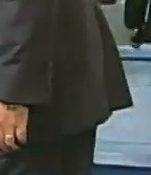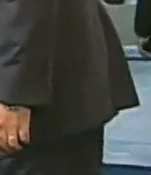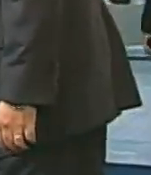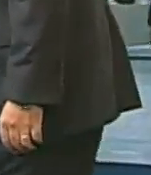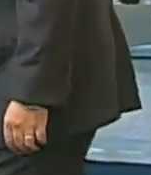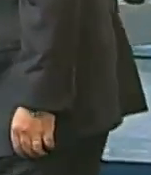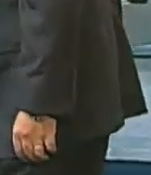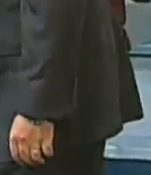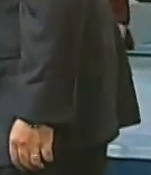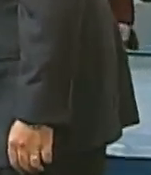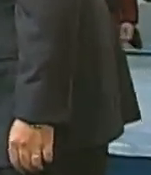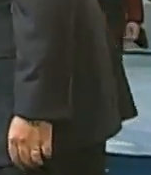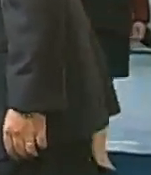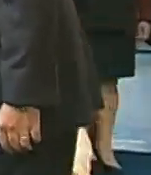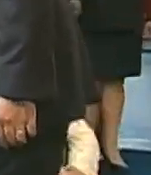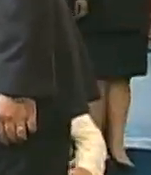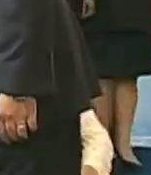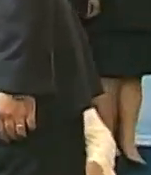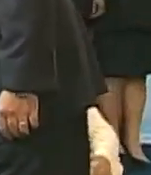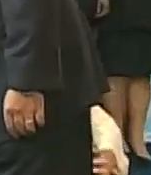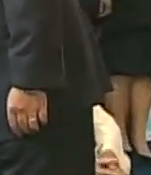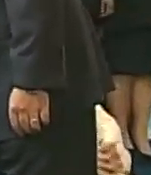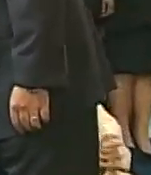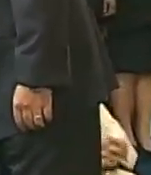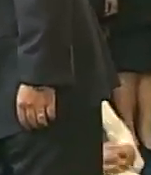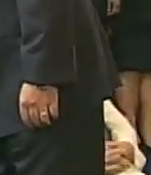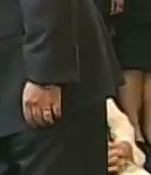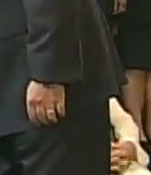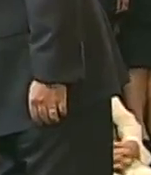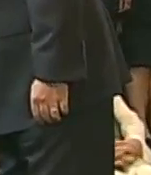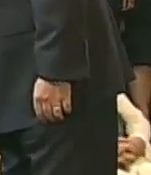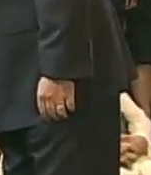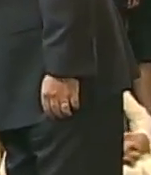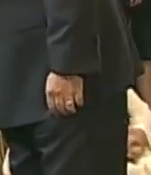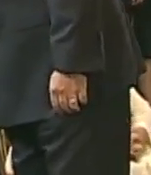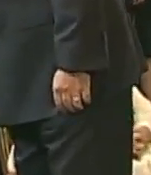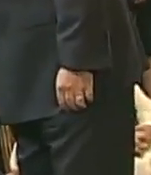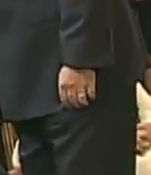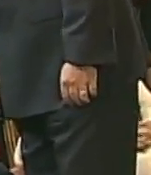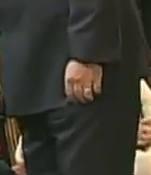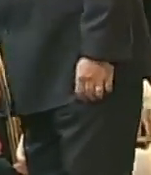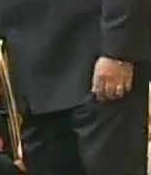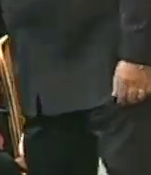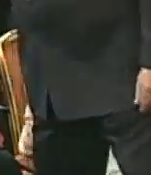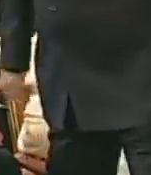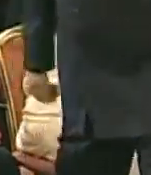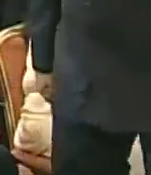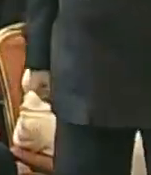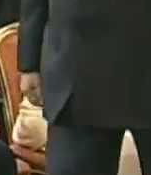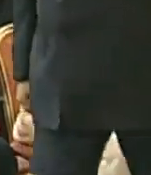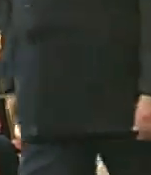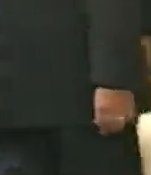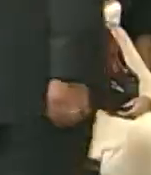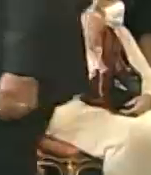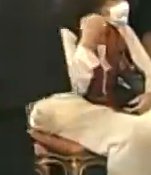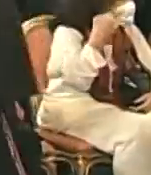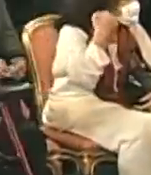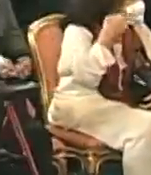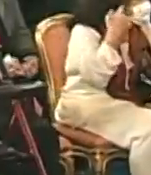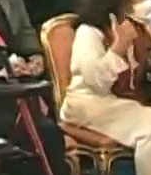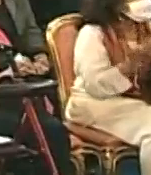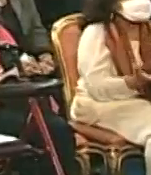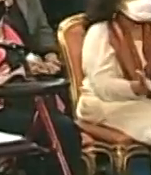Doctora Cilia Flores de Maduro. Observamos en este momento el jefe de Estado saludando a estos insignes cultores y cultoras de nuestro país que el día